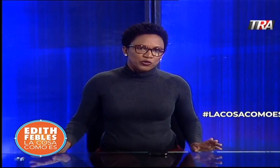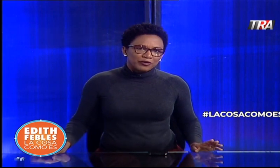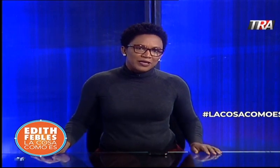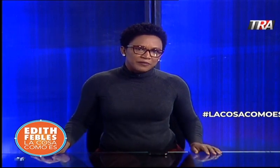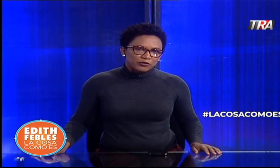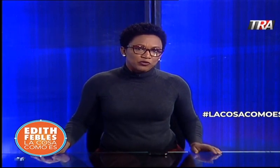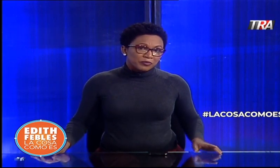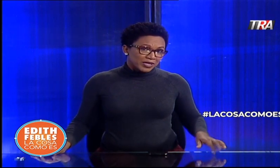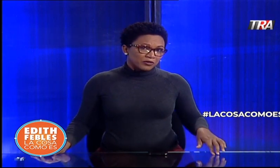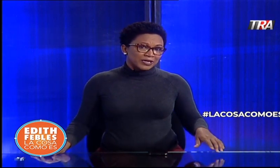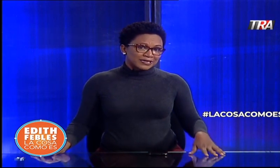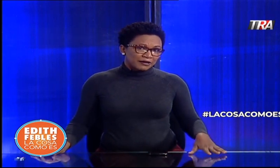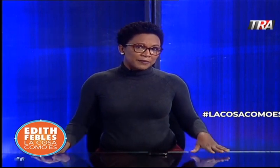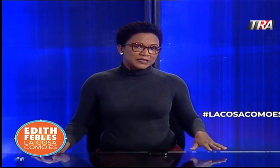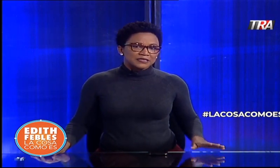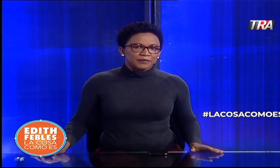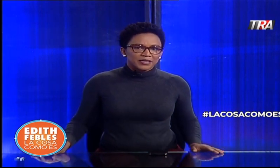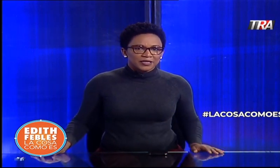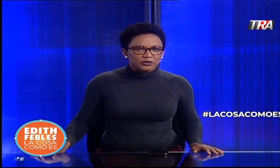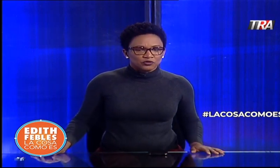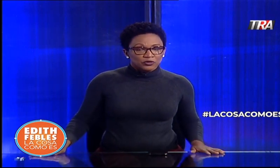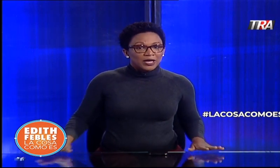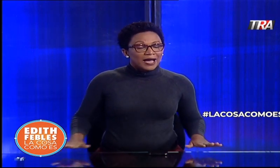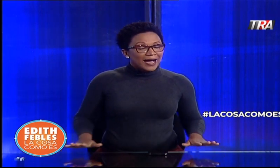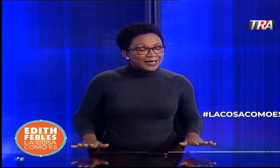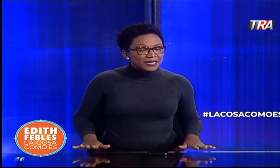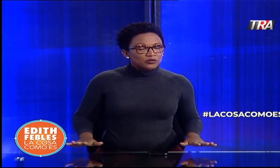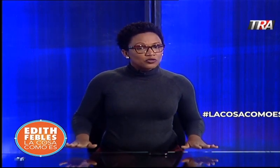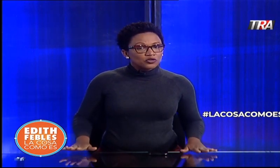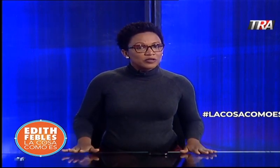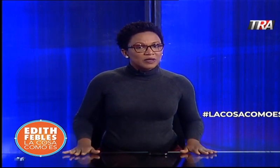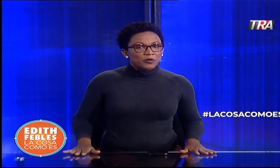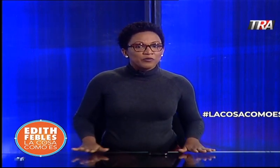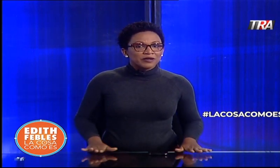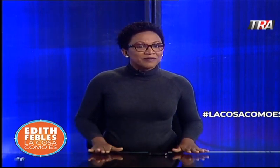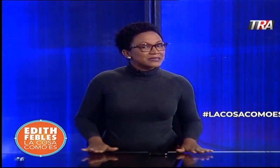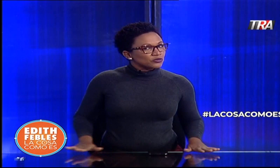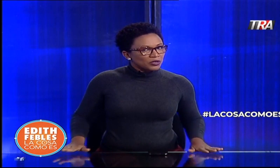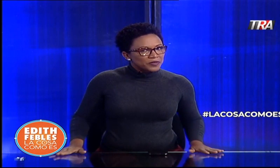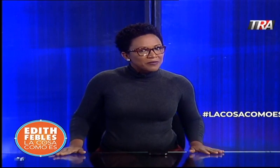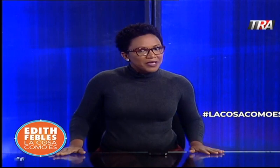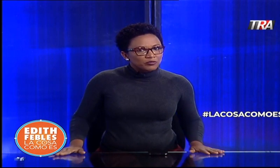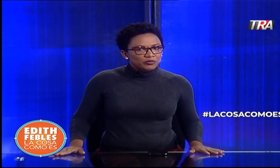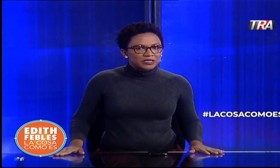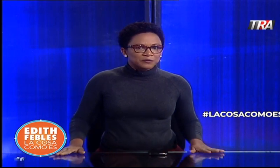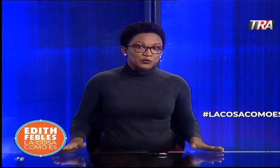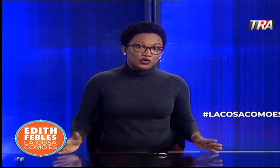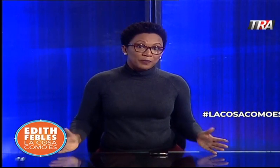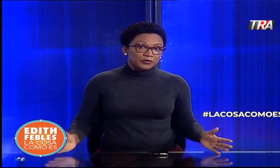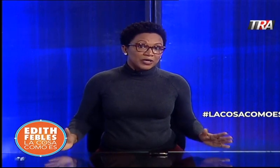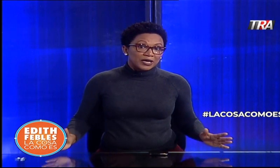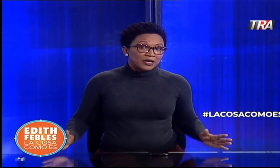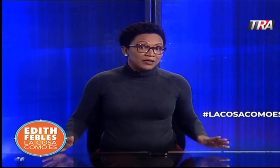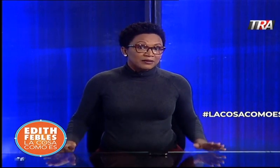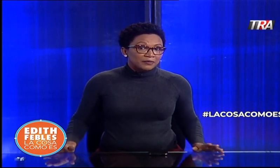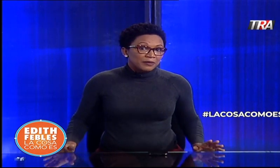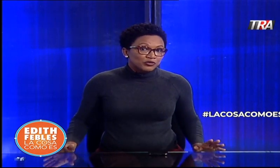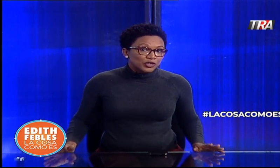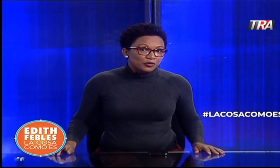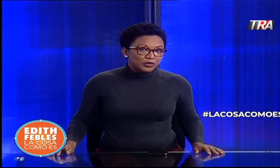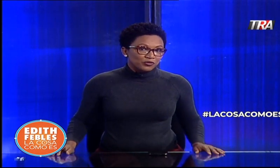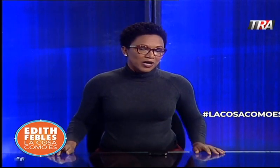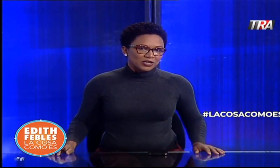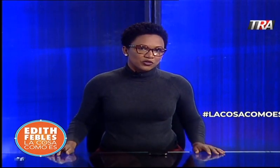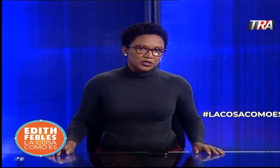de lo que ocurrió en Lima, donde un médico alertaba precisamente de eso. Aquí nosotros estamos en una fase todavía bien, no hay una explosión, pero ya tenemos,